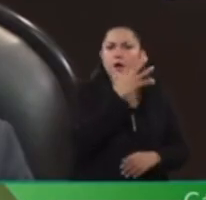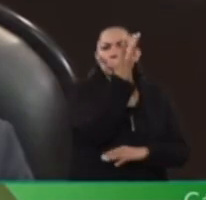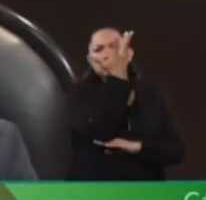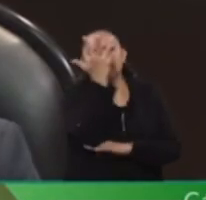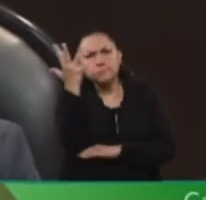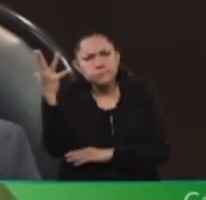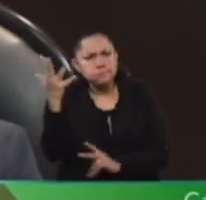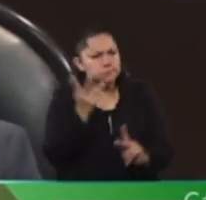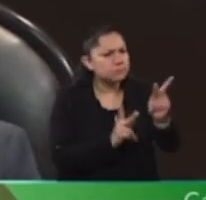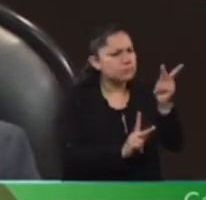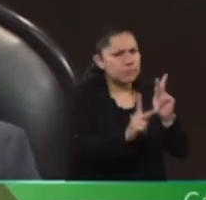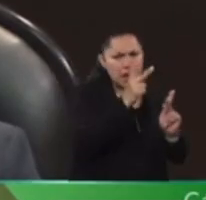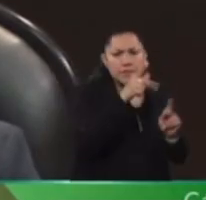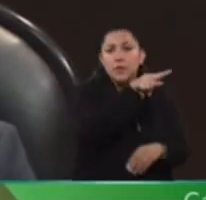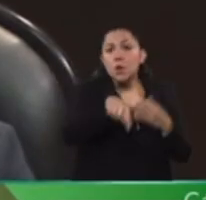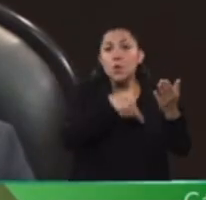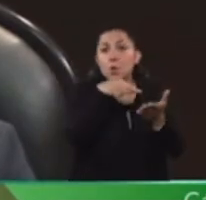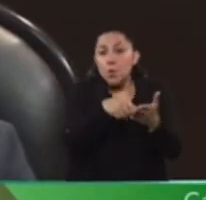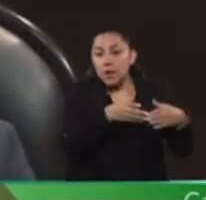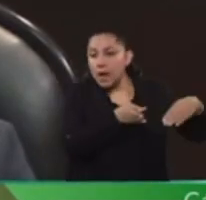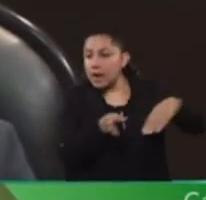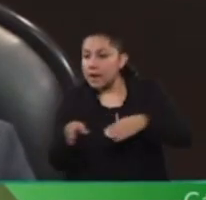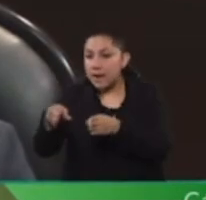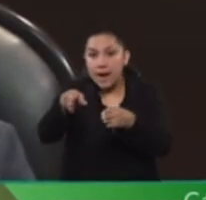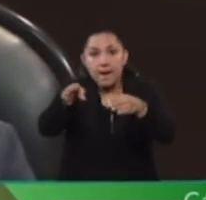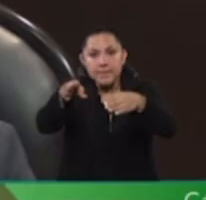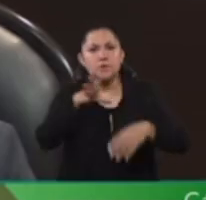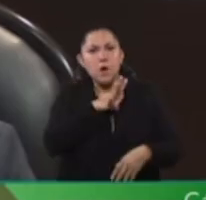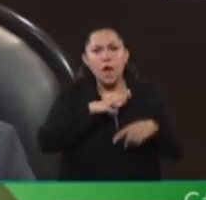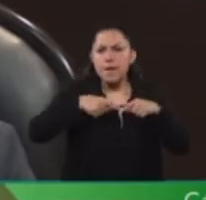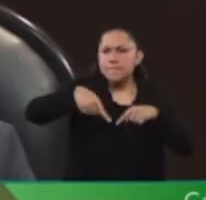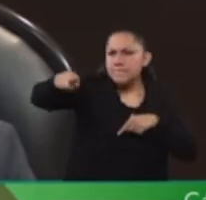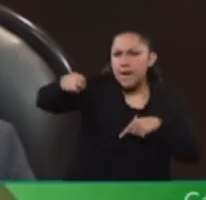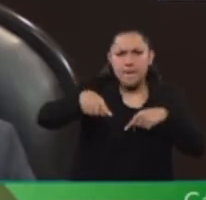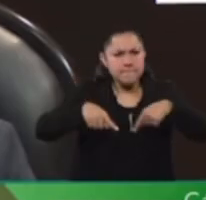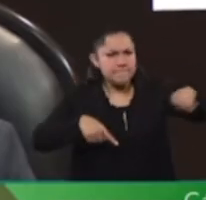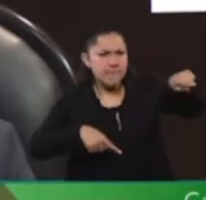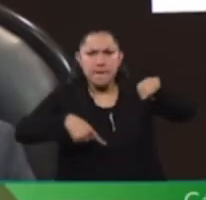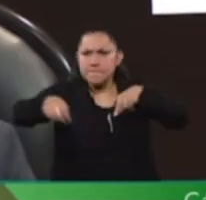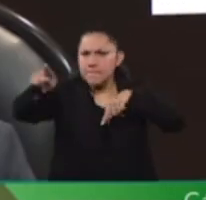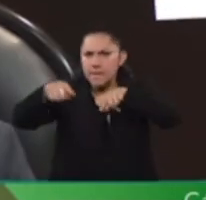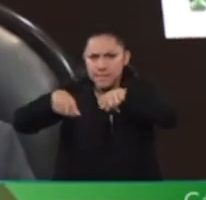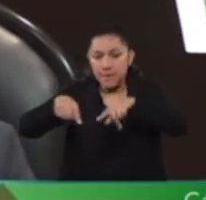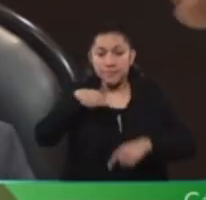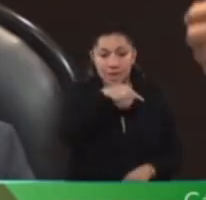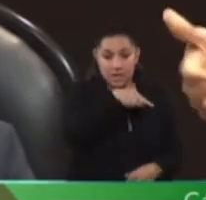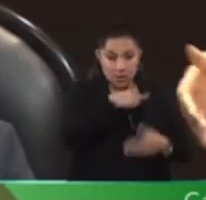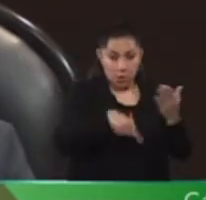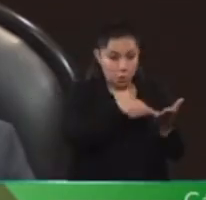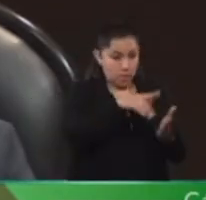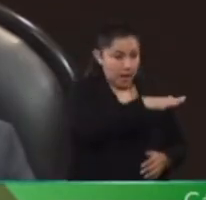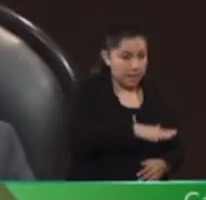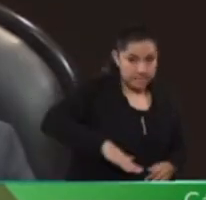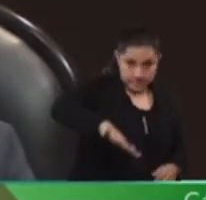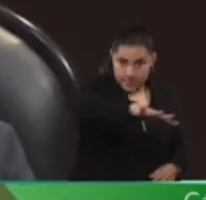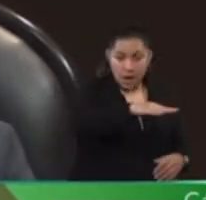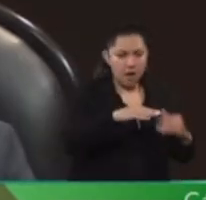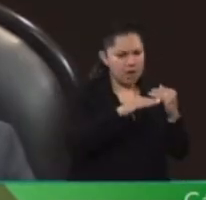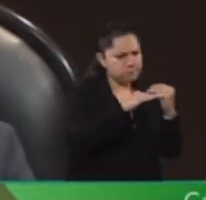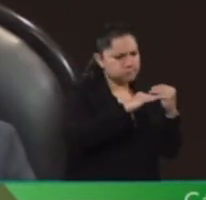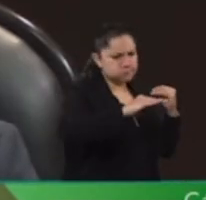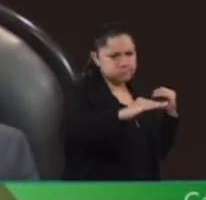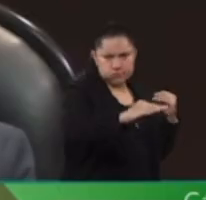estamos interconectados y una realidad de una ciudad jungla de asfalto. En esta